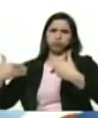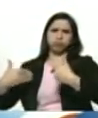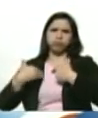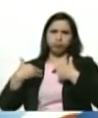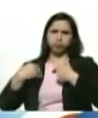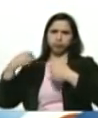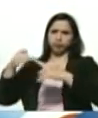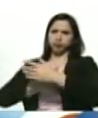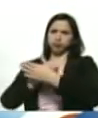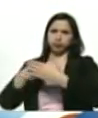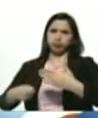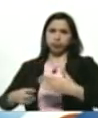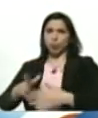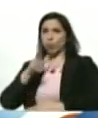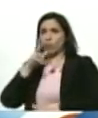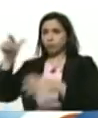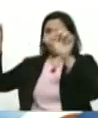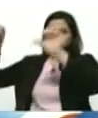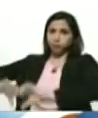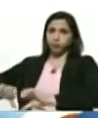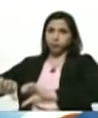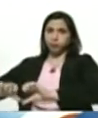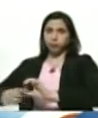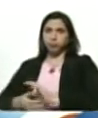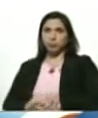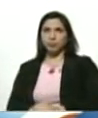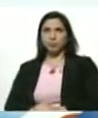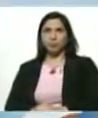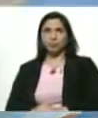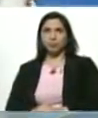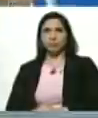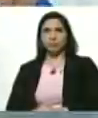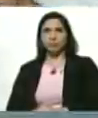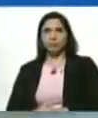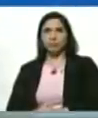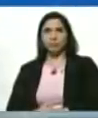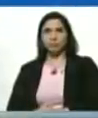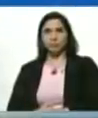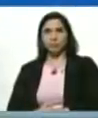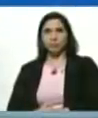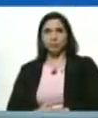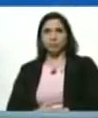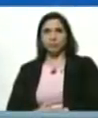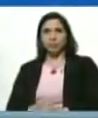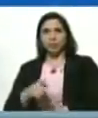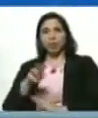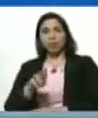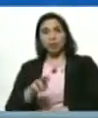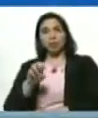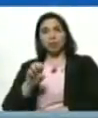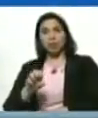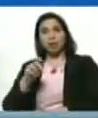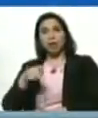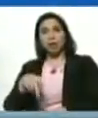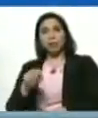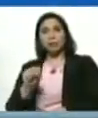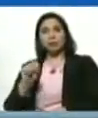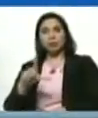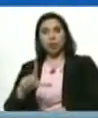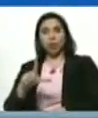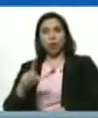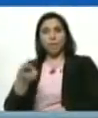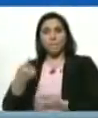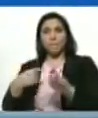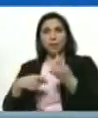devastadoras a repsol por su presencia en venezuela porque repsol nos vendía por allí antes ya no no los vende